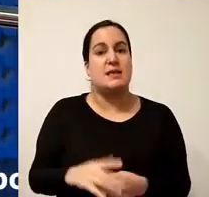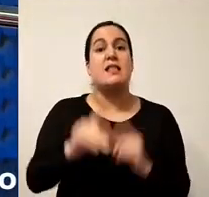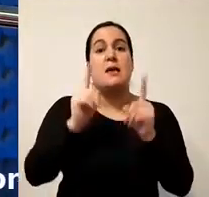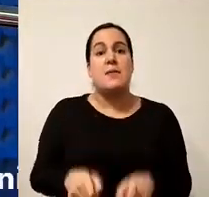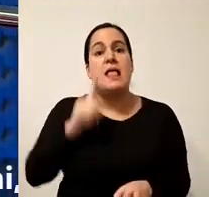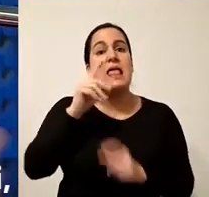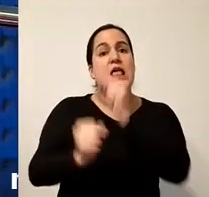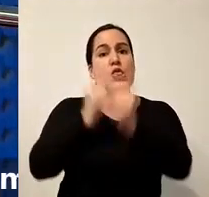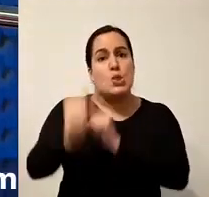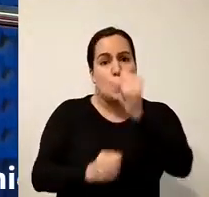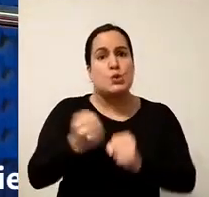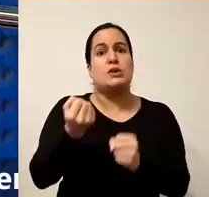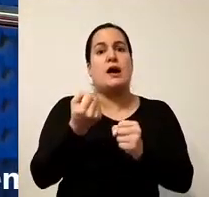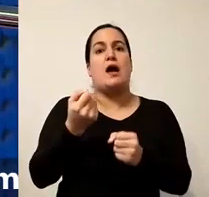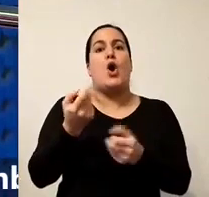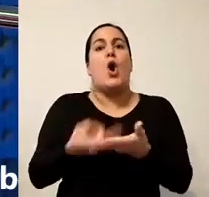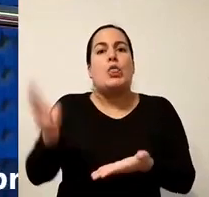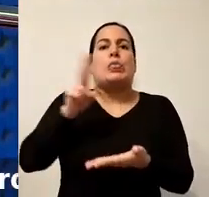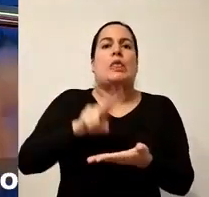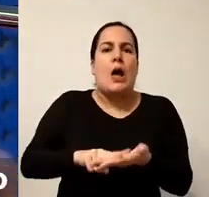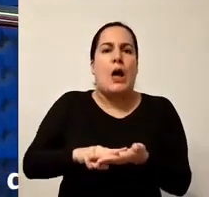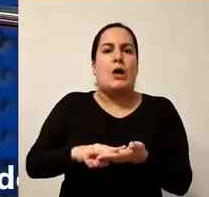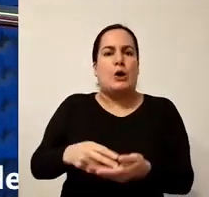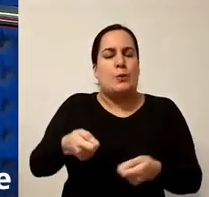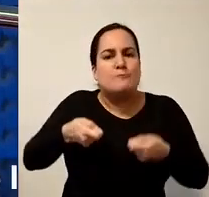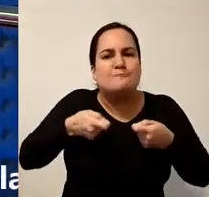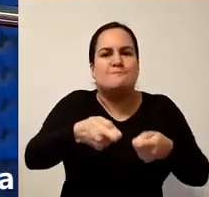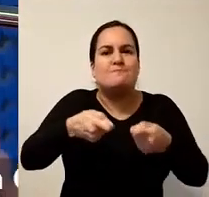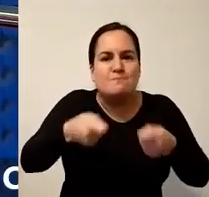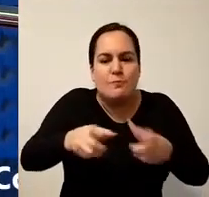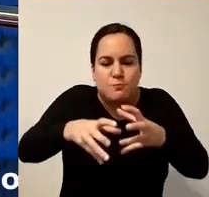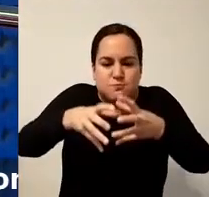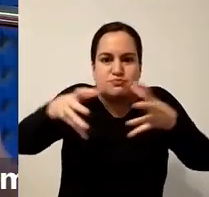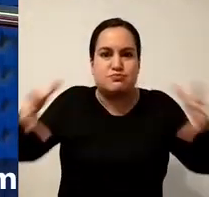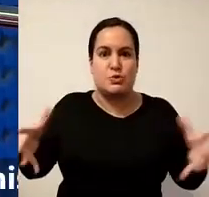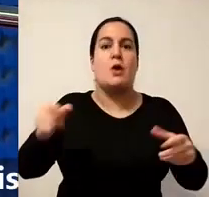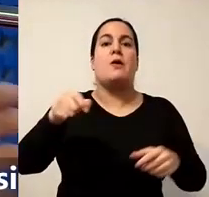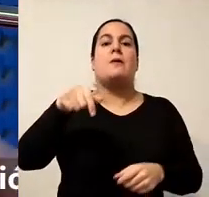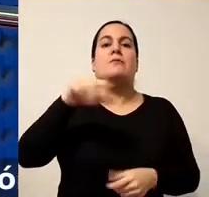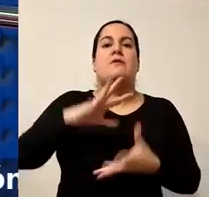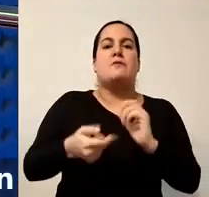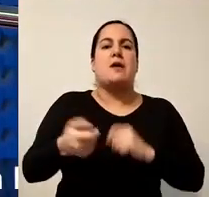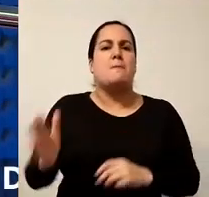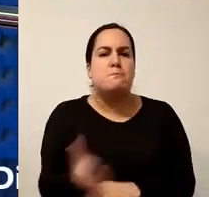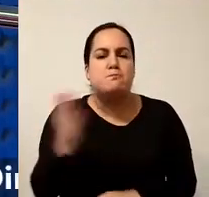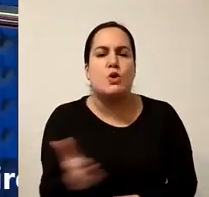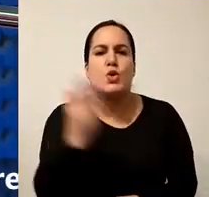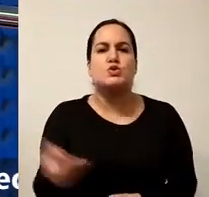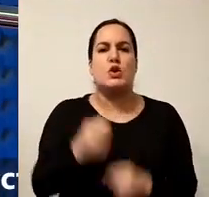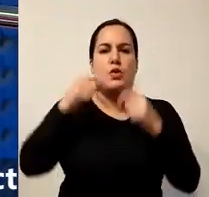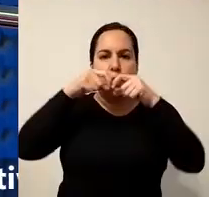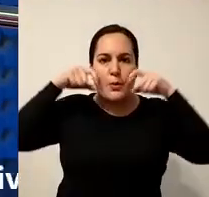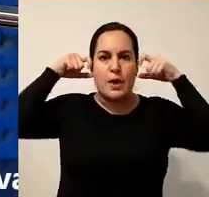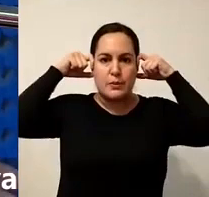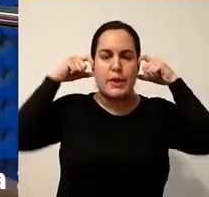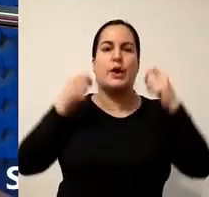gobierno y que lo quieren llevar adelante también la red de schiaretti perotti los distintos gobernadores